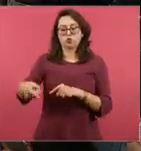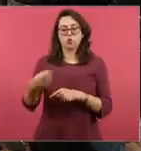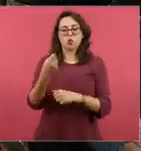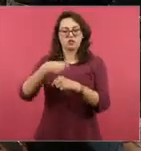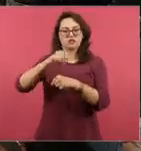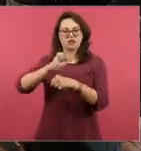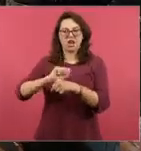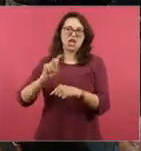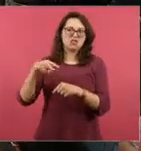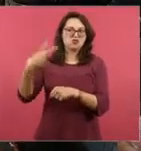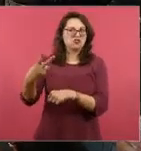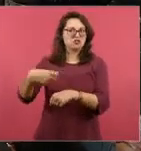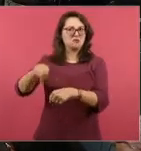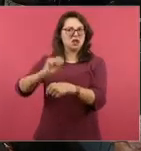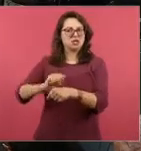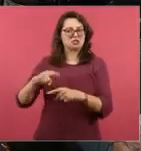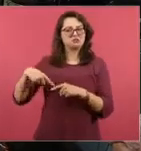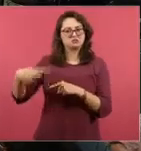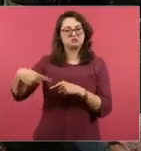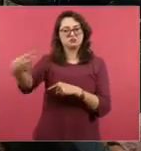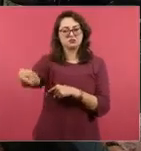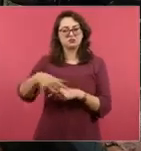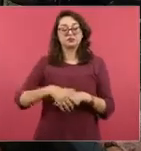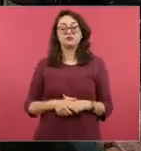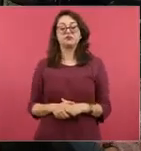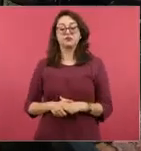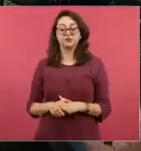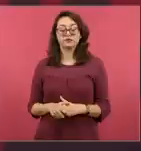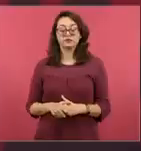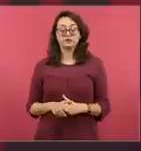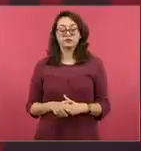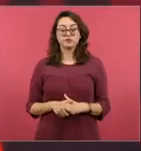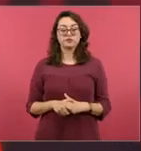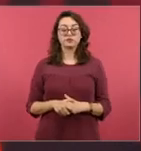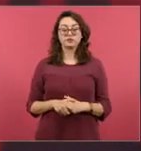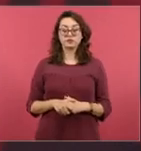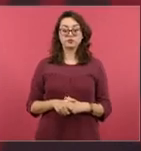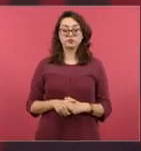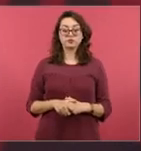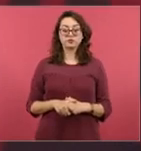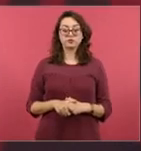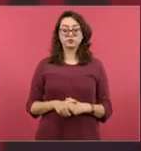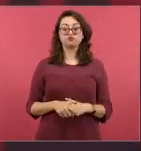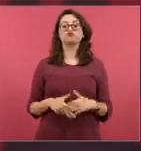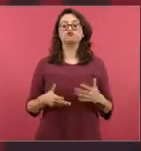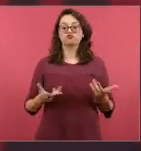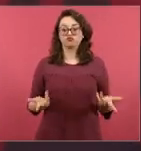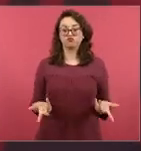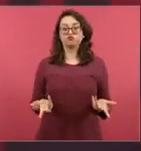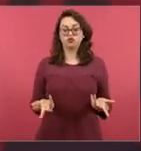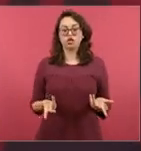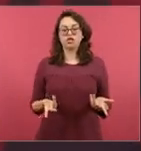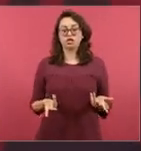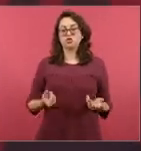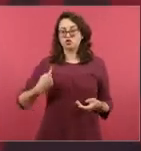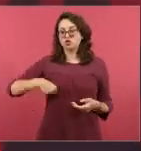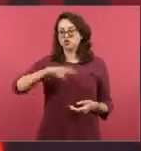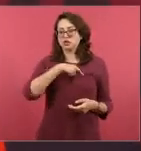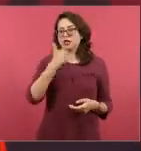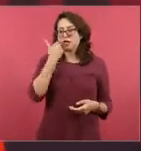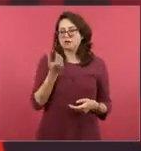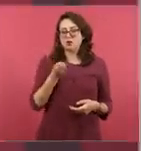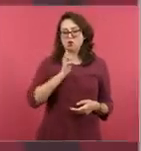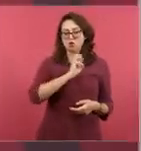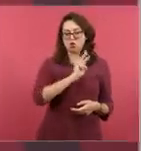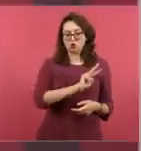después. Lo otro que dijimos, es cierto, la idea era que hicieran un micrositio, pero resulta